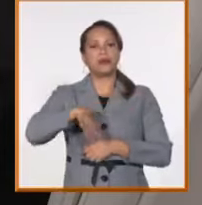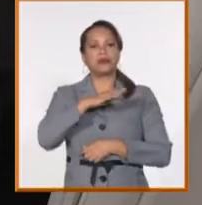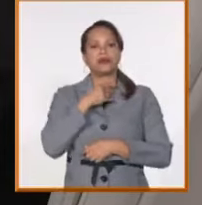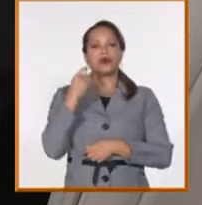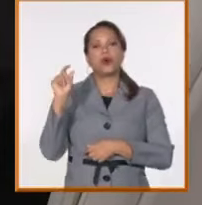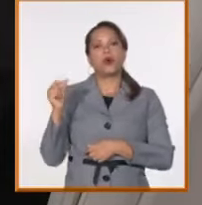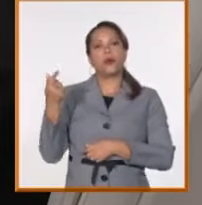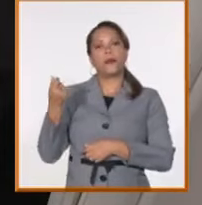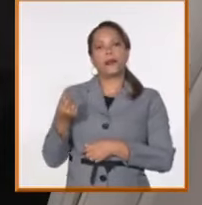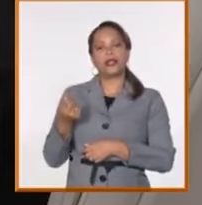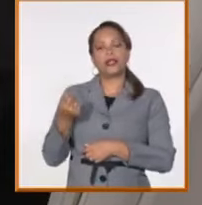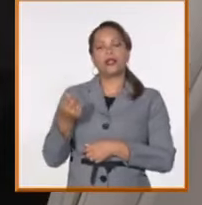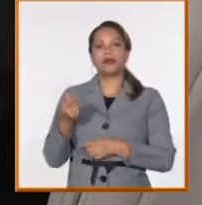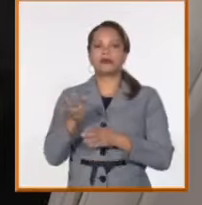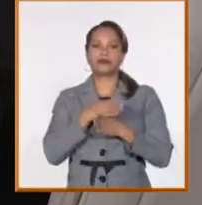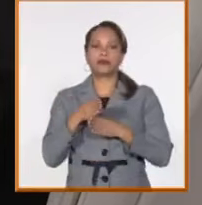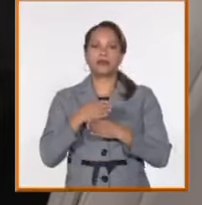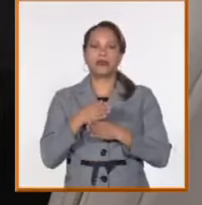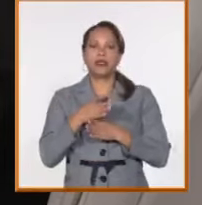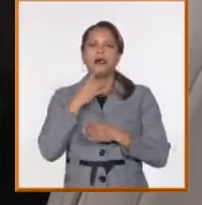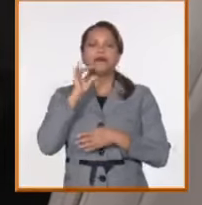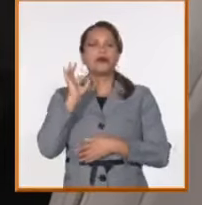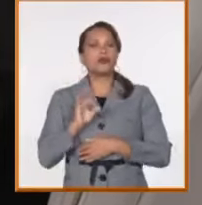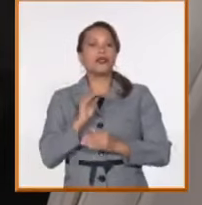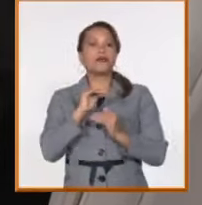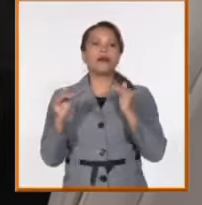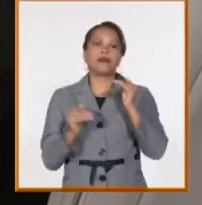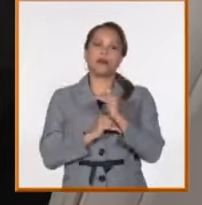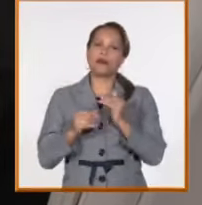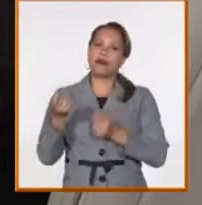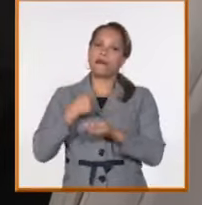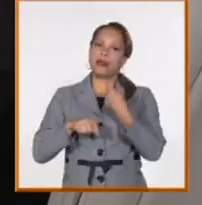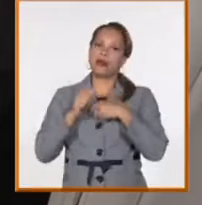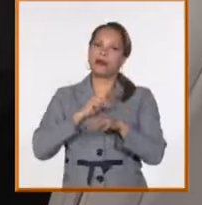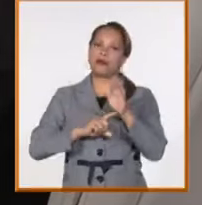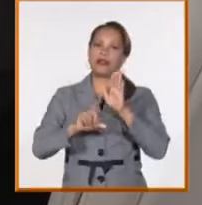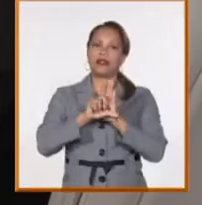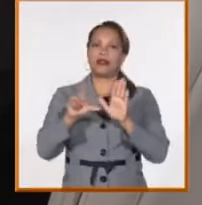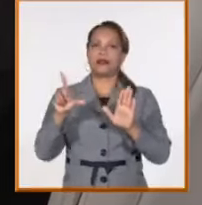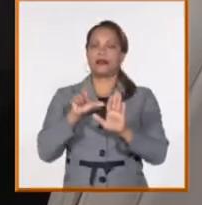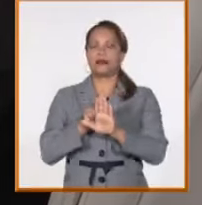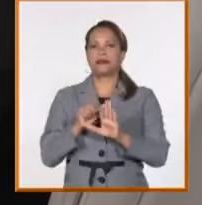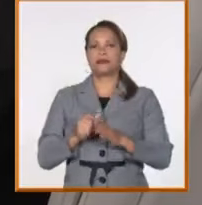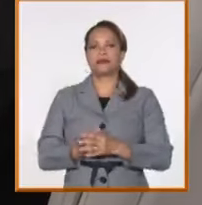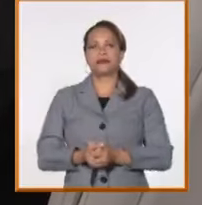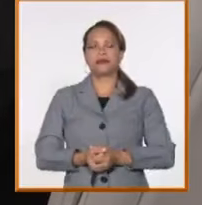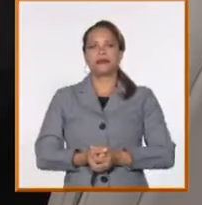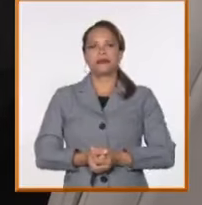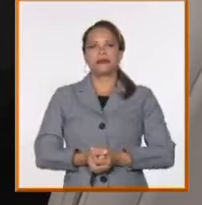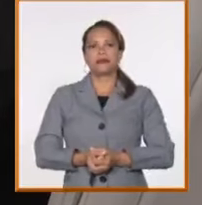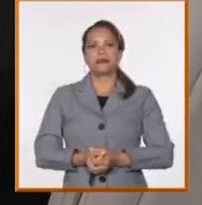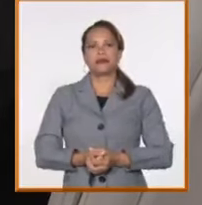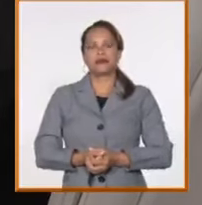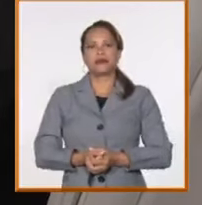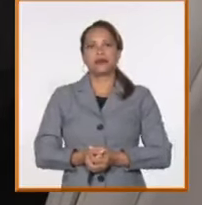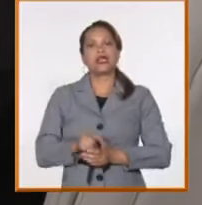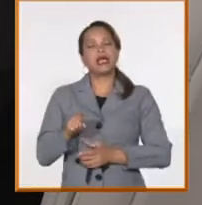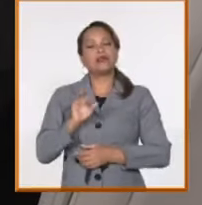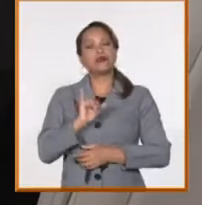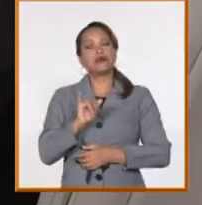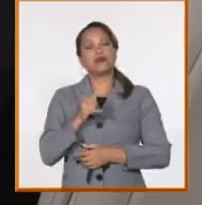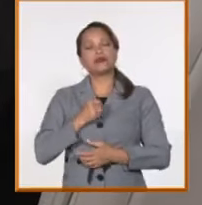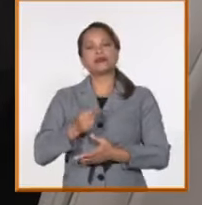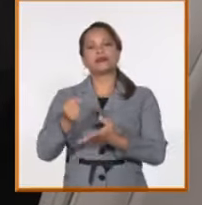diferenciado pero que de debajo de lo que está en el mercado eh en la calle y que permite Por